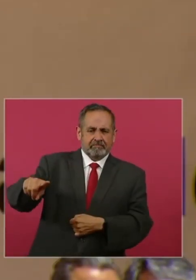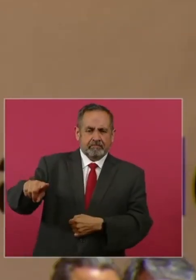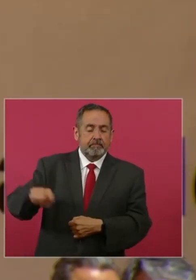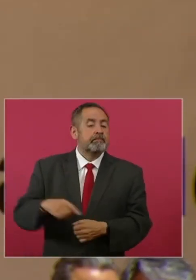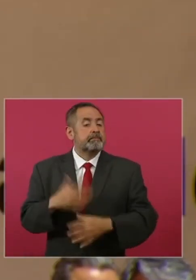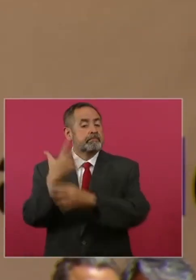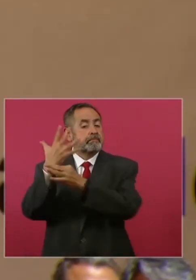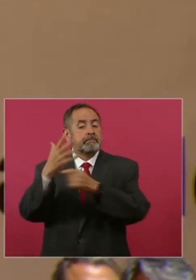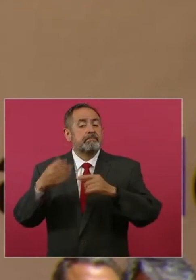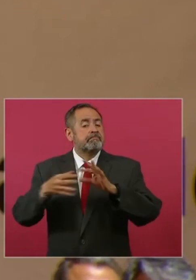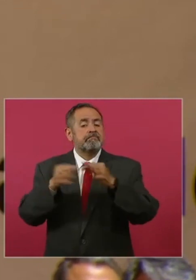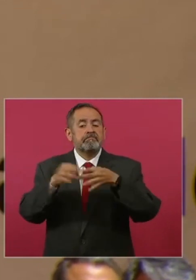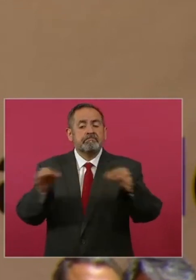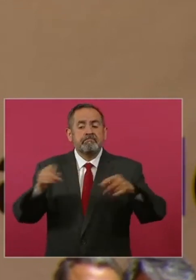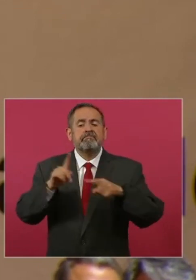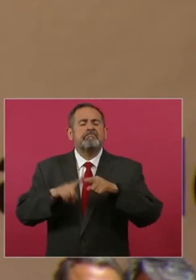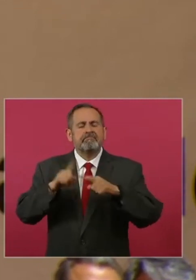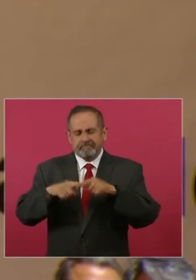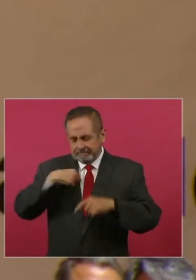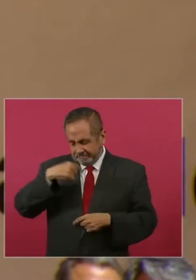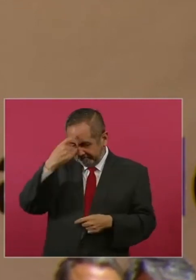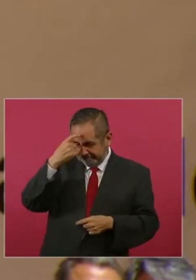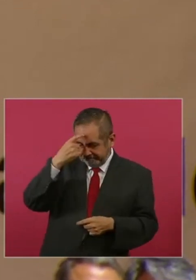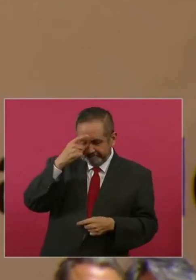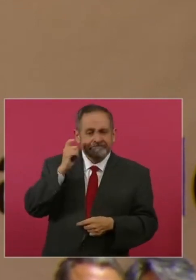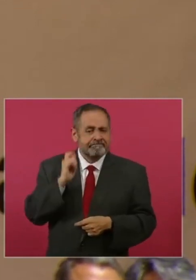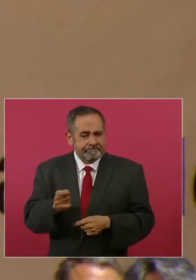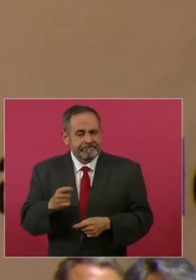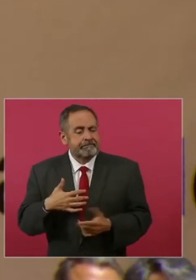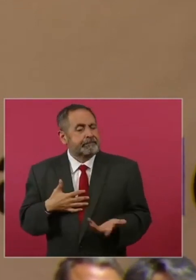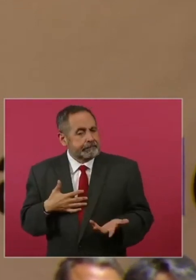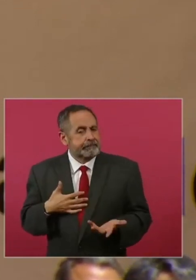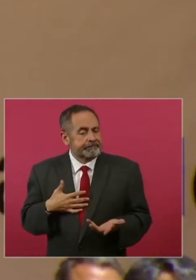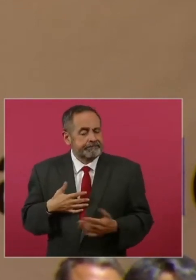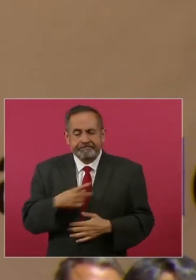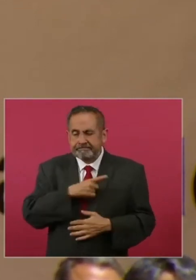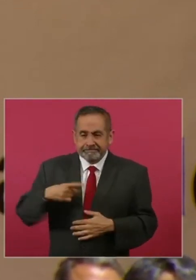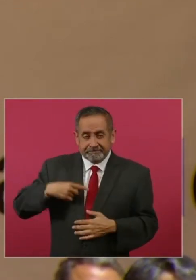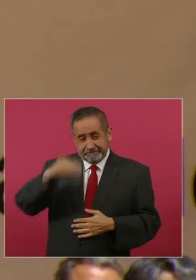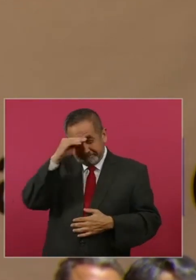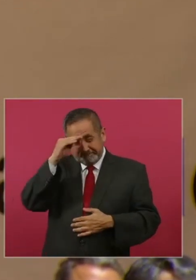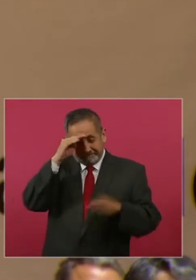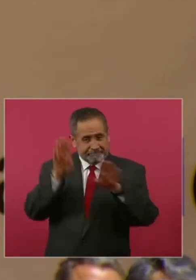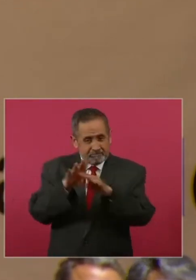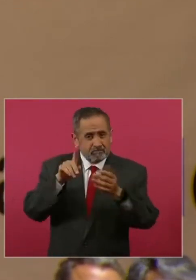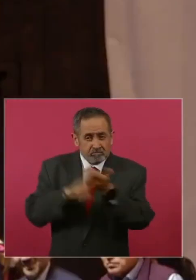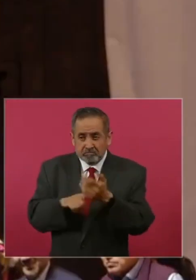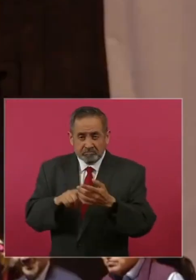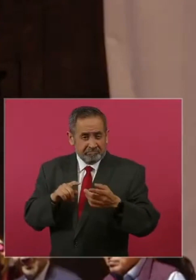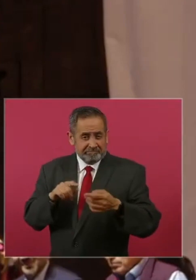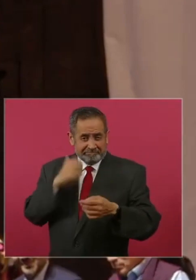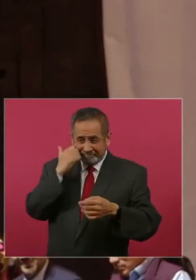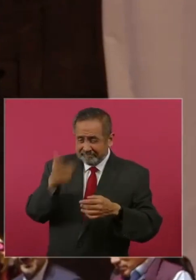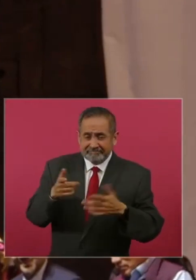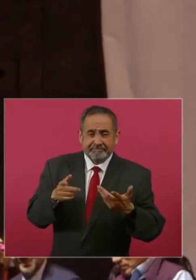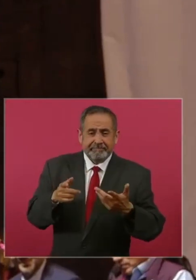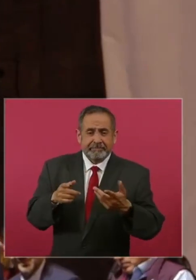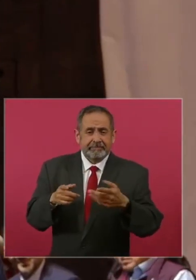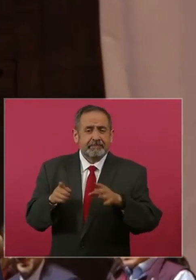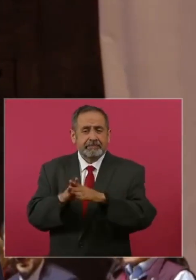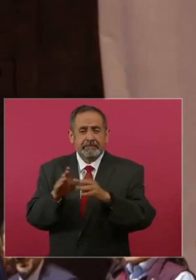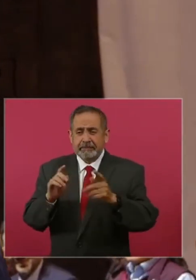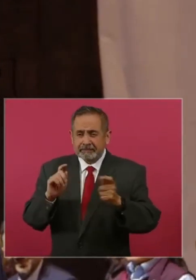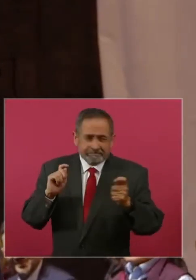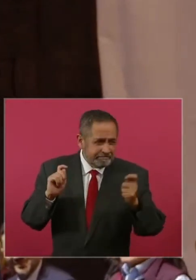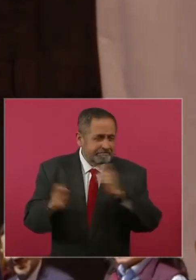citas implica considerar que these si se pretende quotes, cambiar